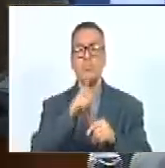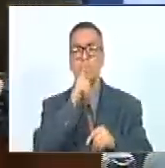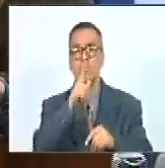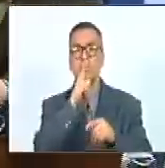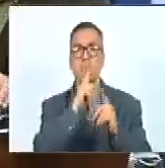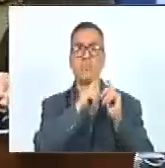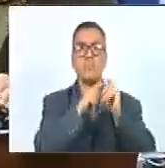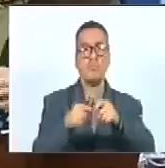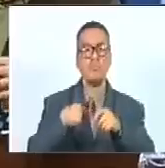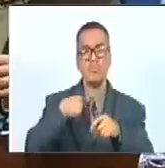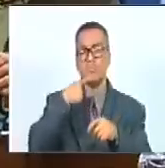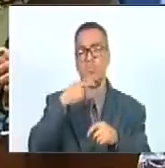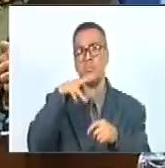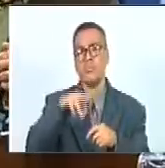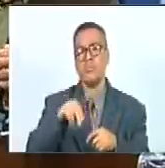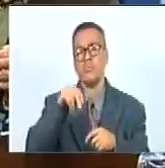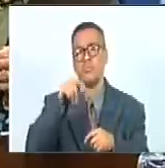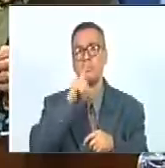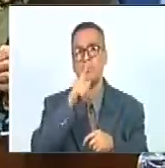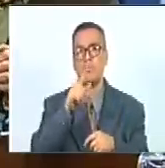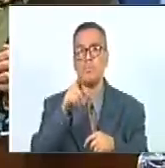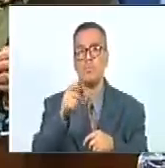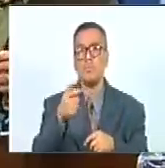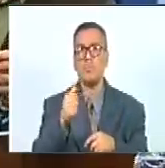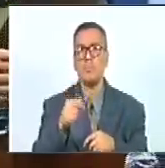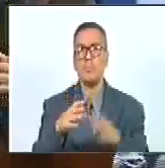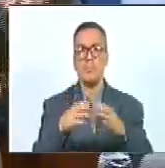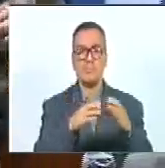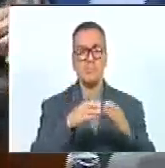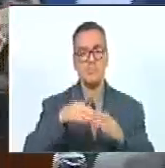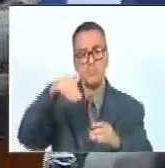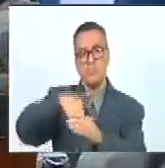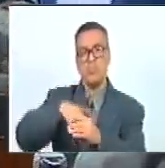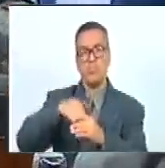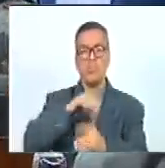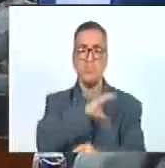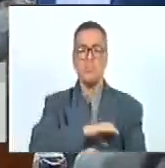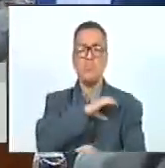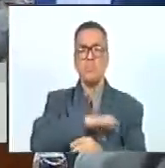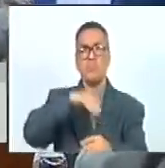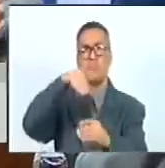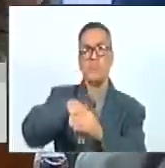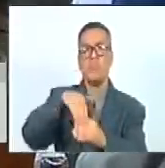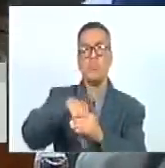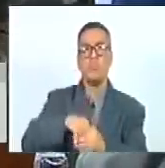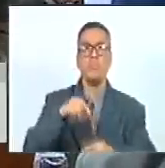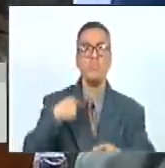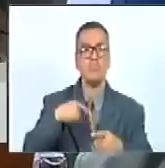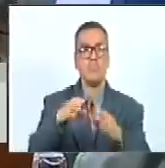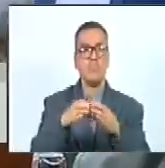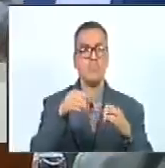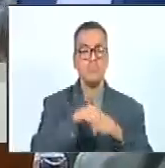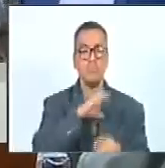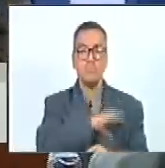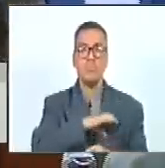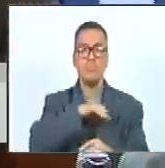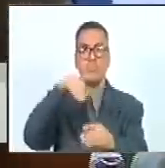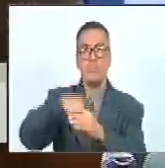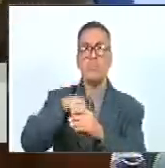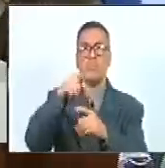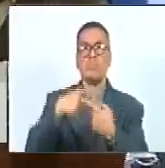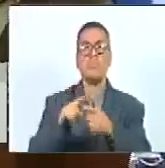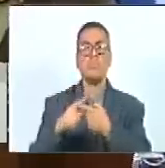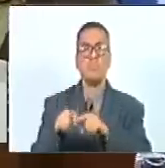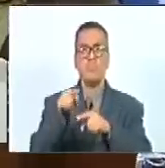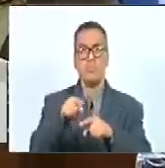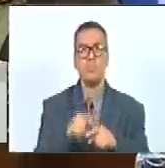irresponsable, por decirlo menos, del equipo rectoral y de la comisión electoral, del equipo rectoral y la comisión electoral, y otra